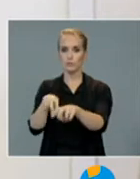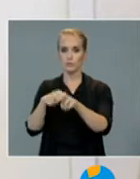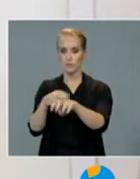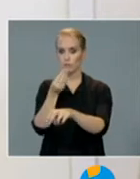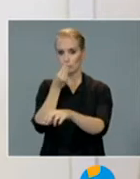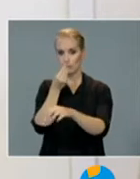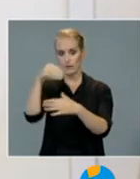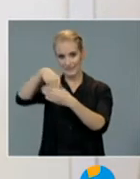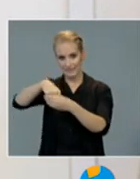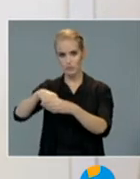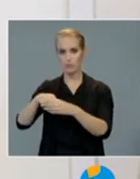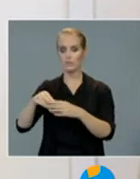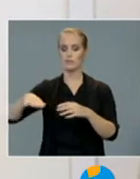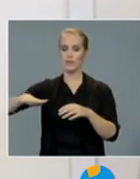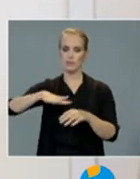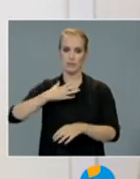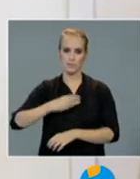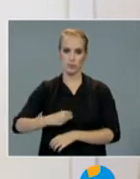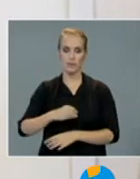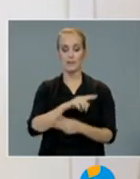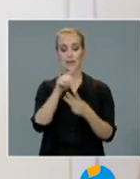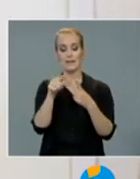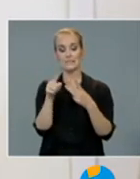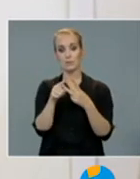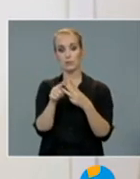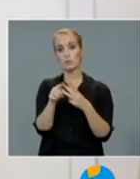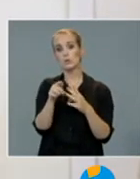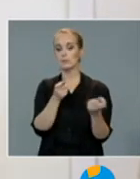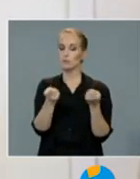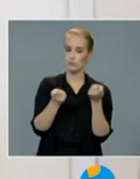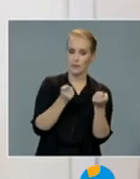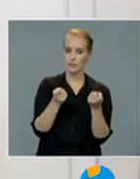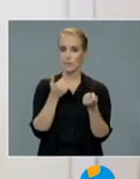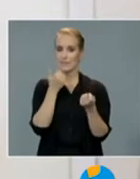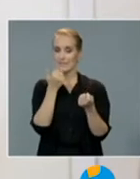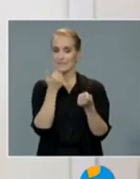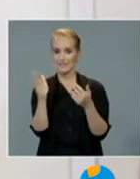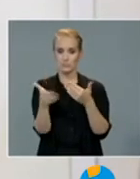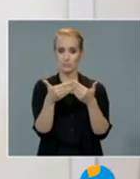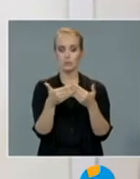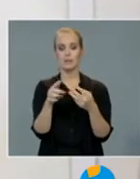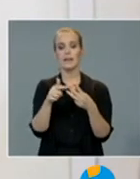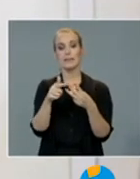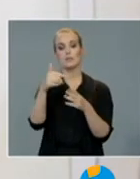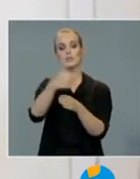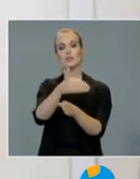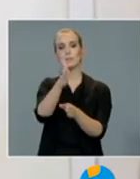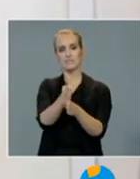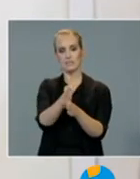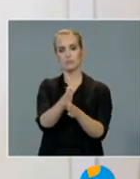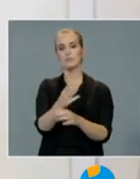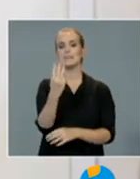el segundo de los brotes controlado de pendiente de cerrarse está localizado en torre pacheco con tres casos declarados positivos